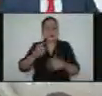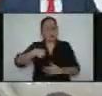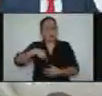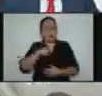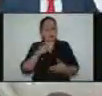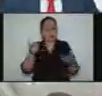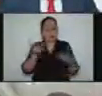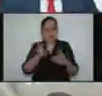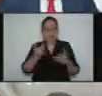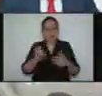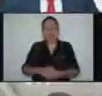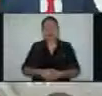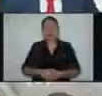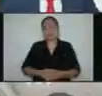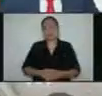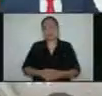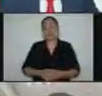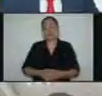esta,